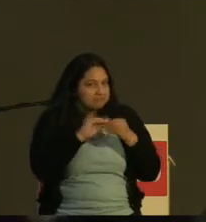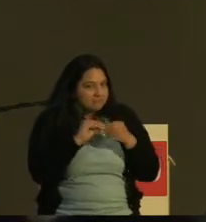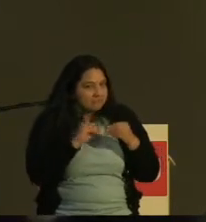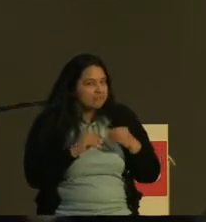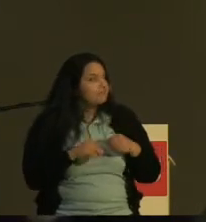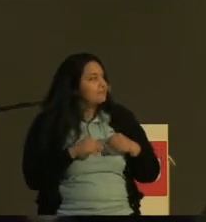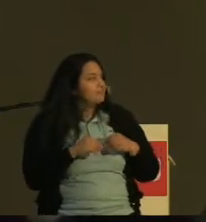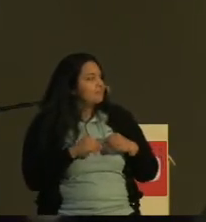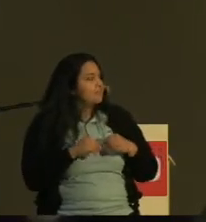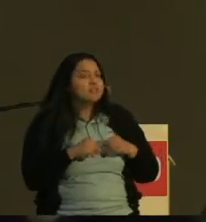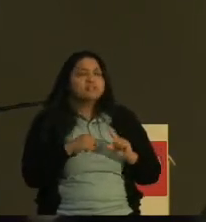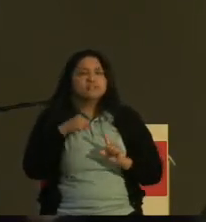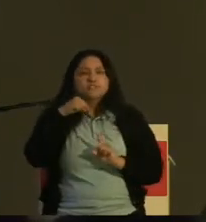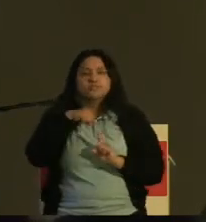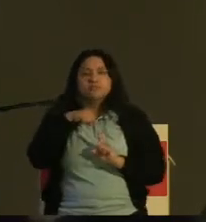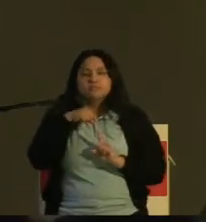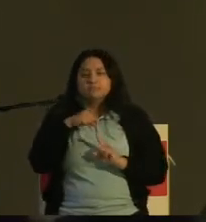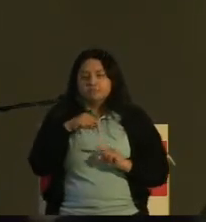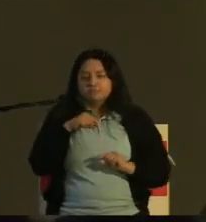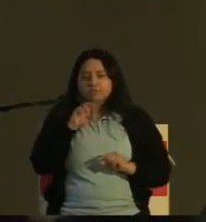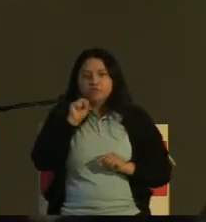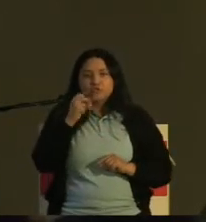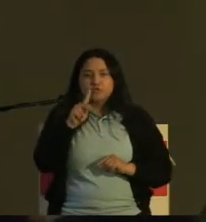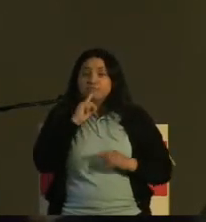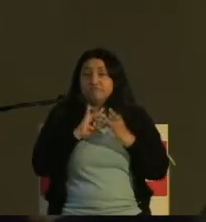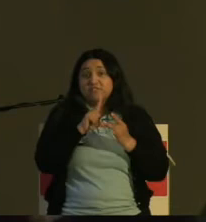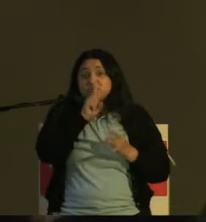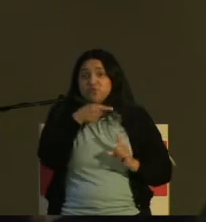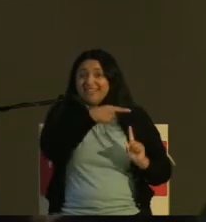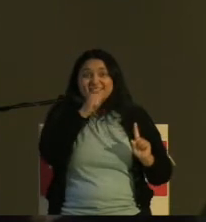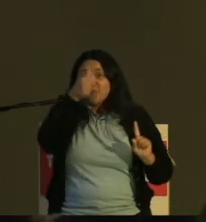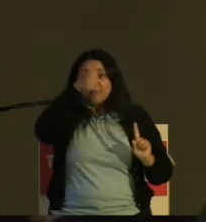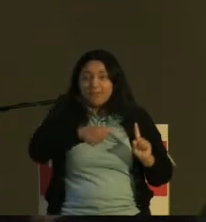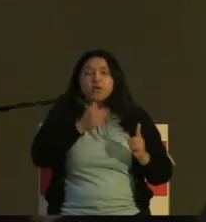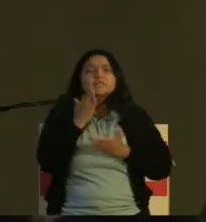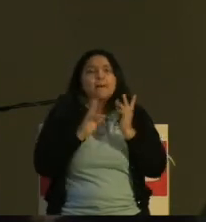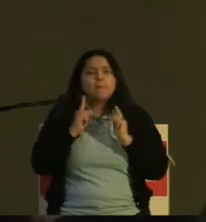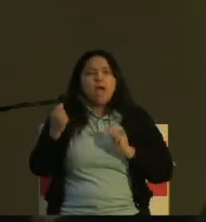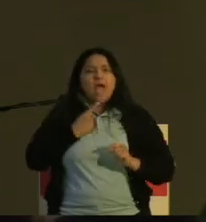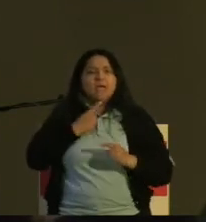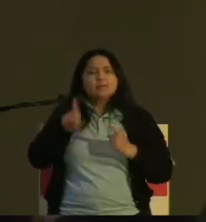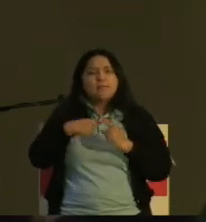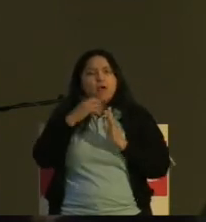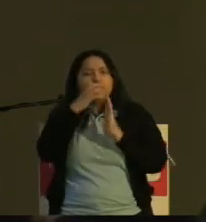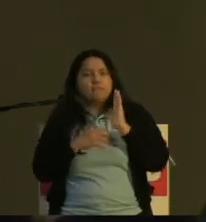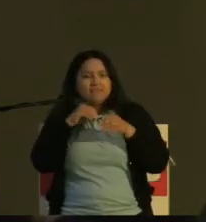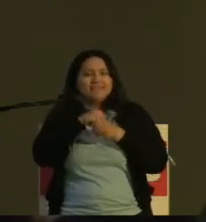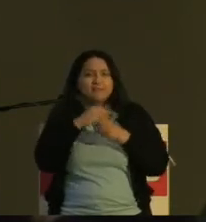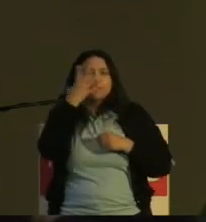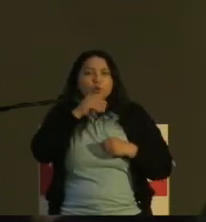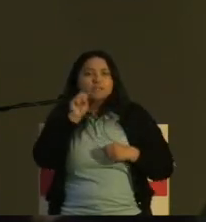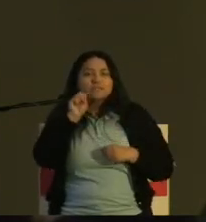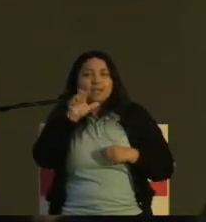And it's true. It's true that he doesn't remember. You know, there a couple people have asked me about some passages in Beauty Salon, and they're oftentimes